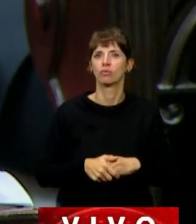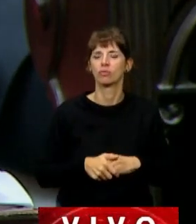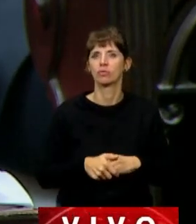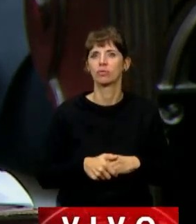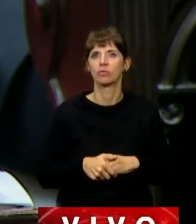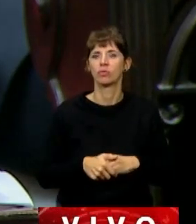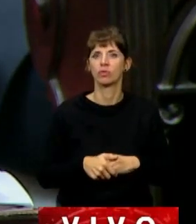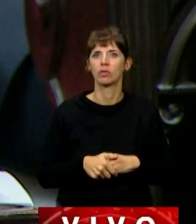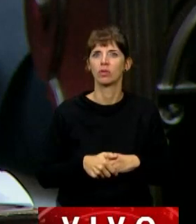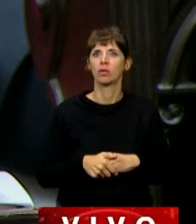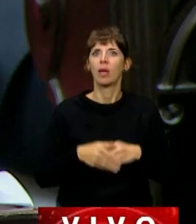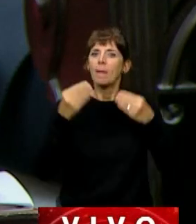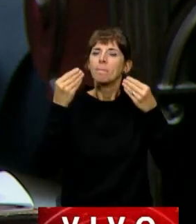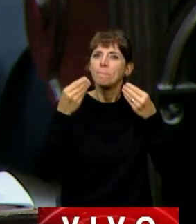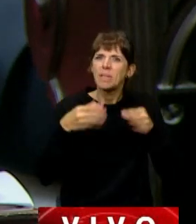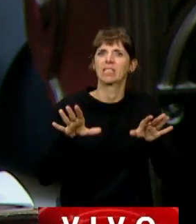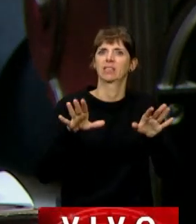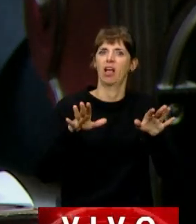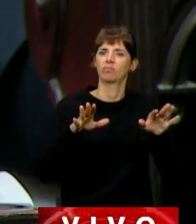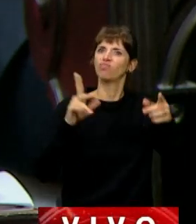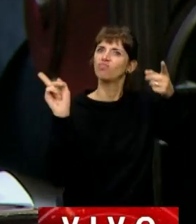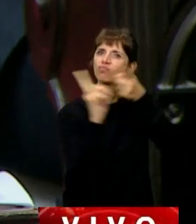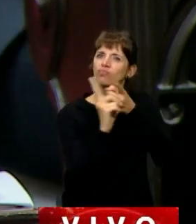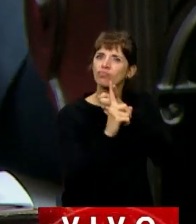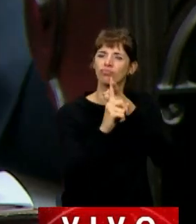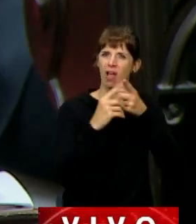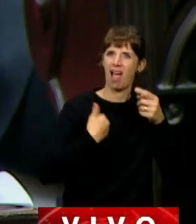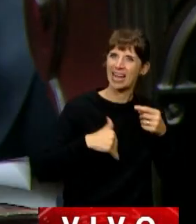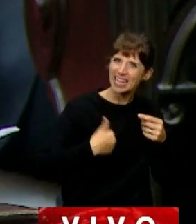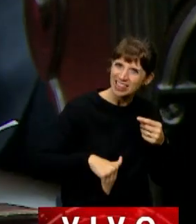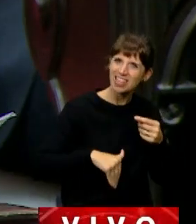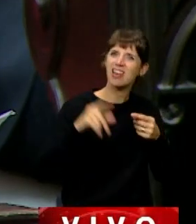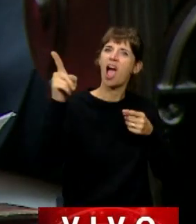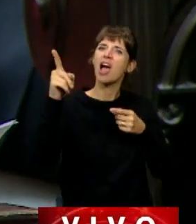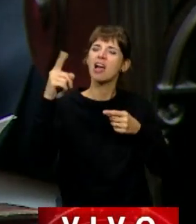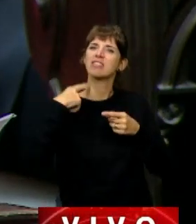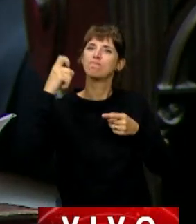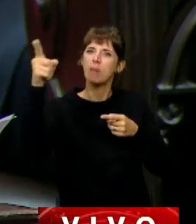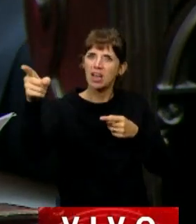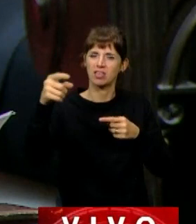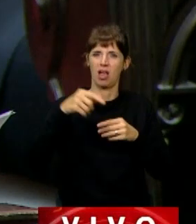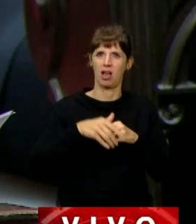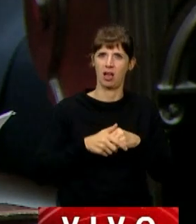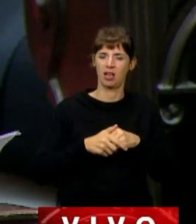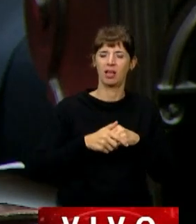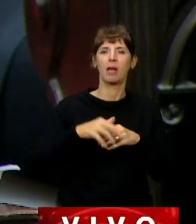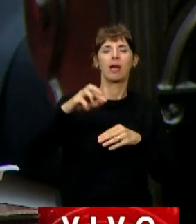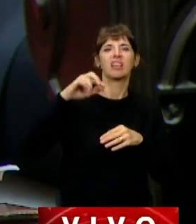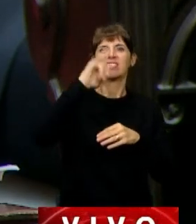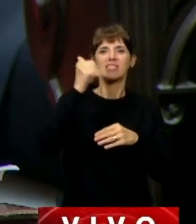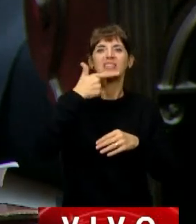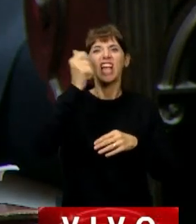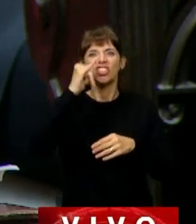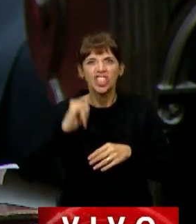se empezó a relacionar Argentina con España, con Pedro Sánchez,